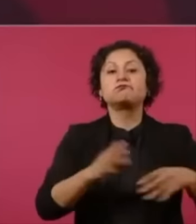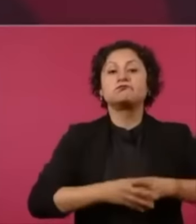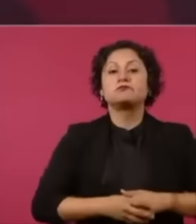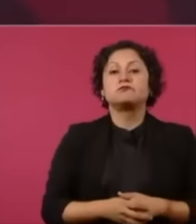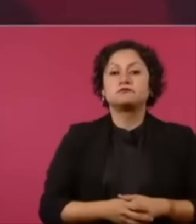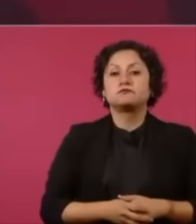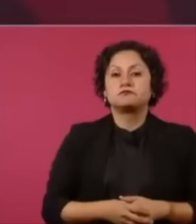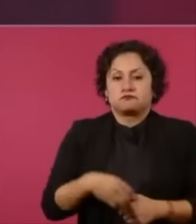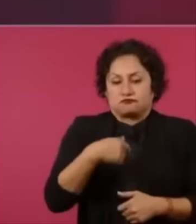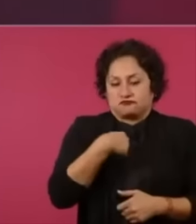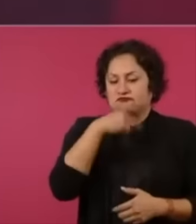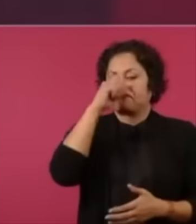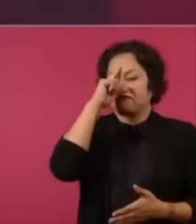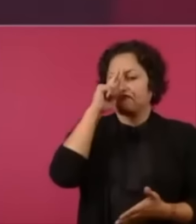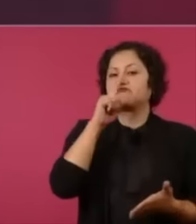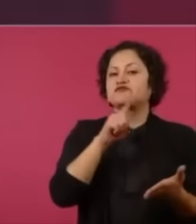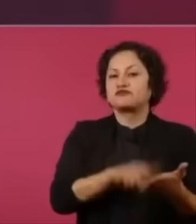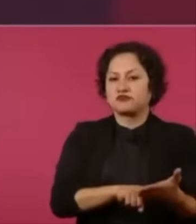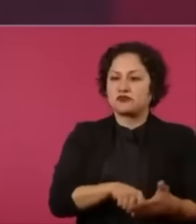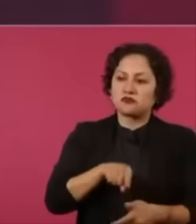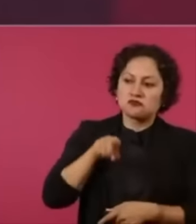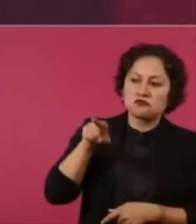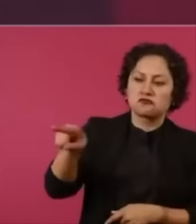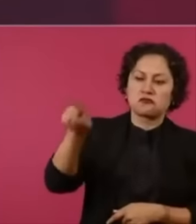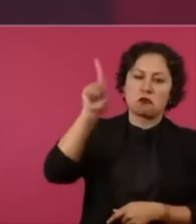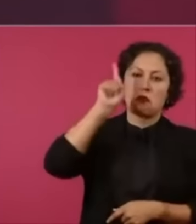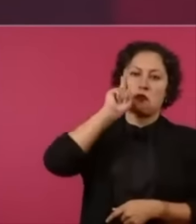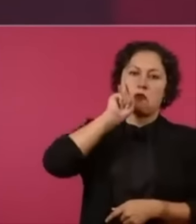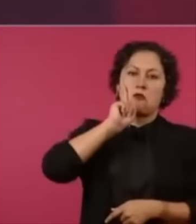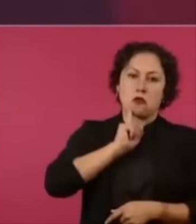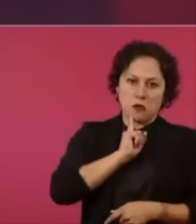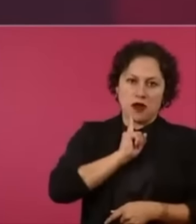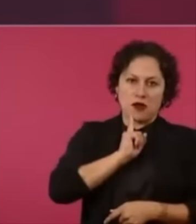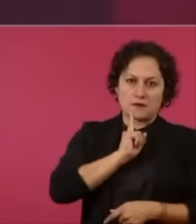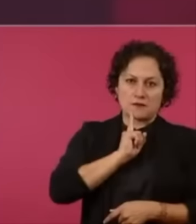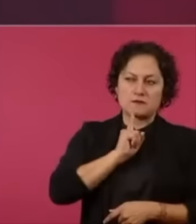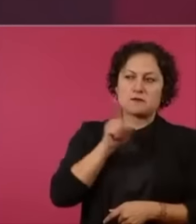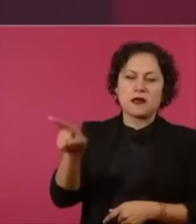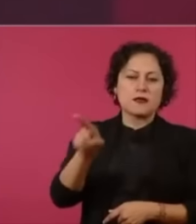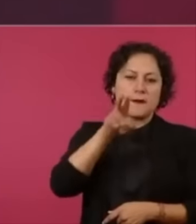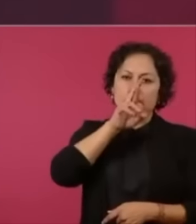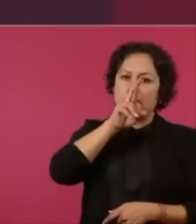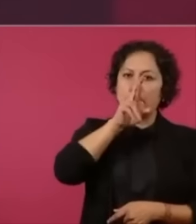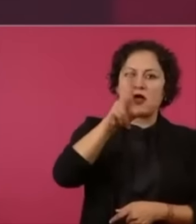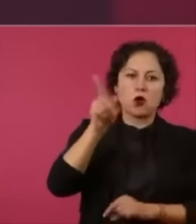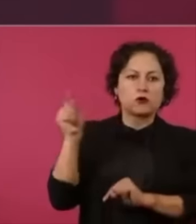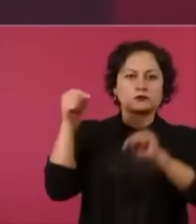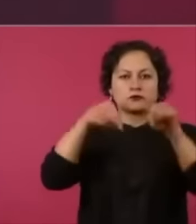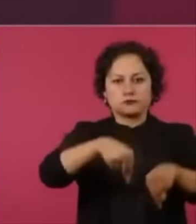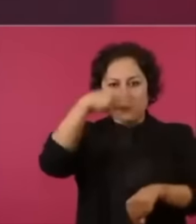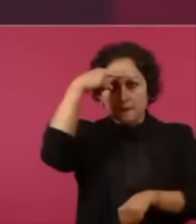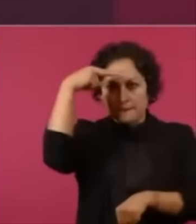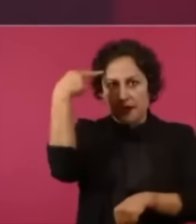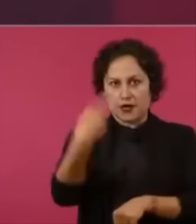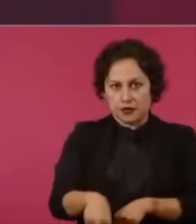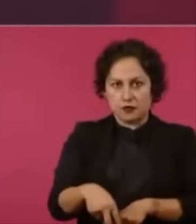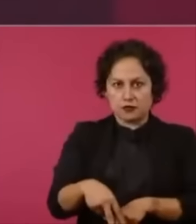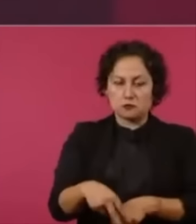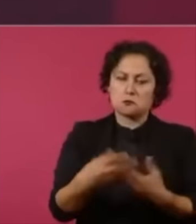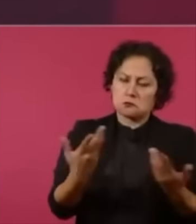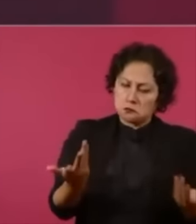pienso que es lo mejor que le pudo haber pasado a México en estos momentos. No solo a nuestro